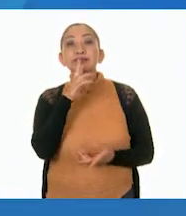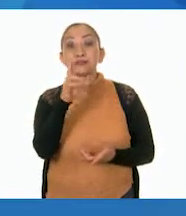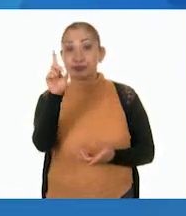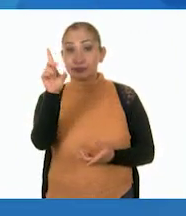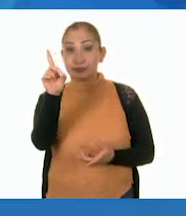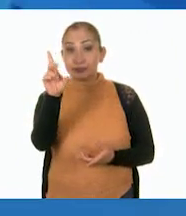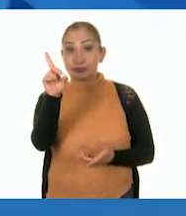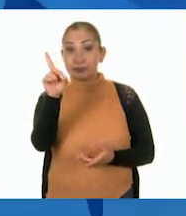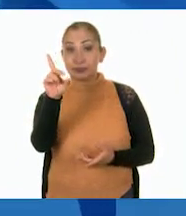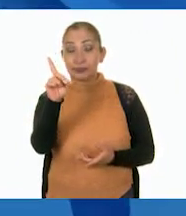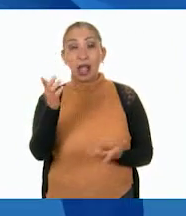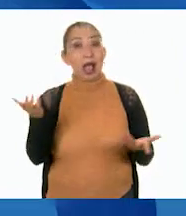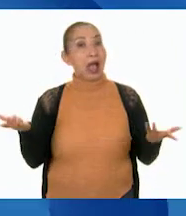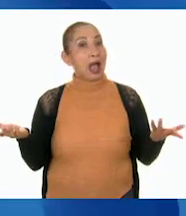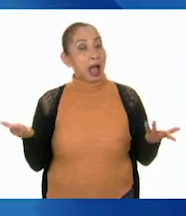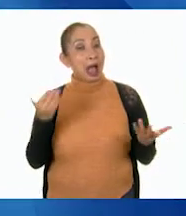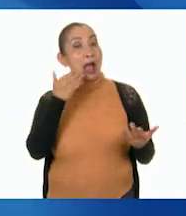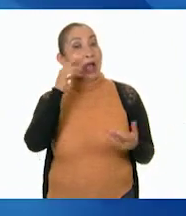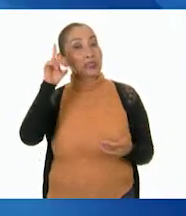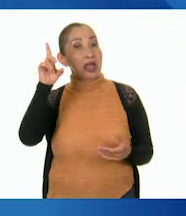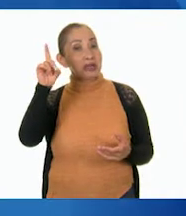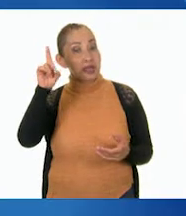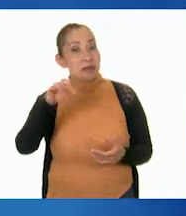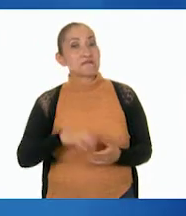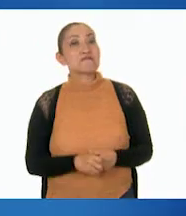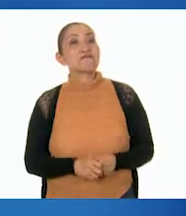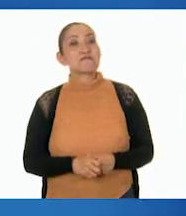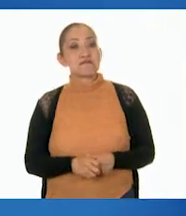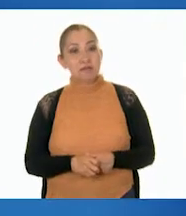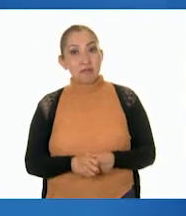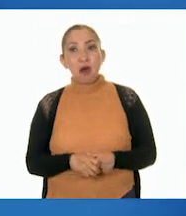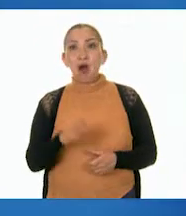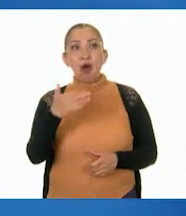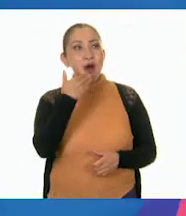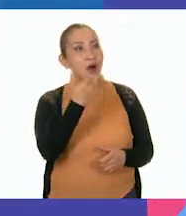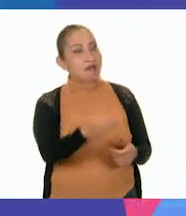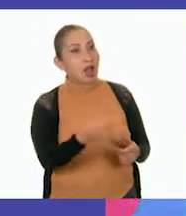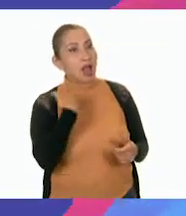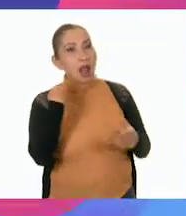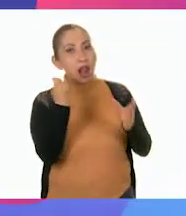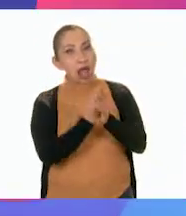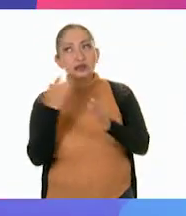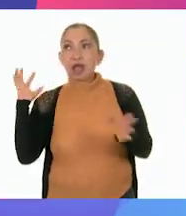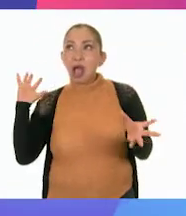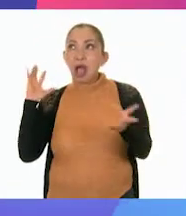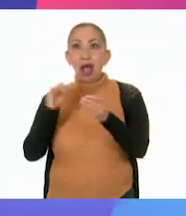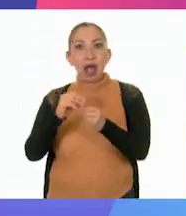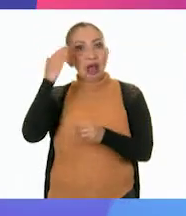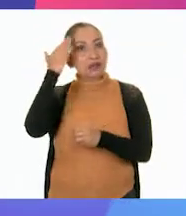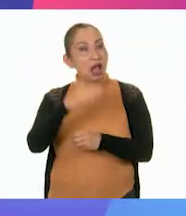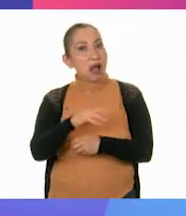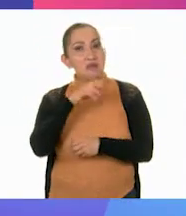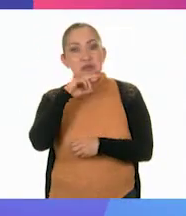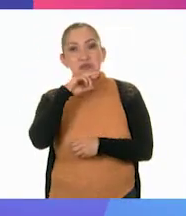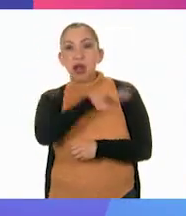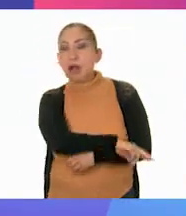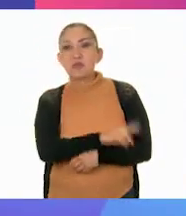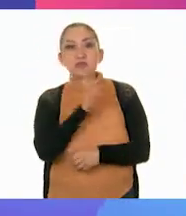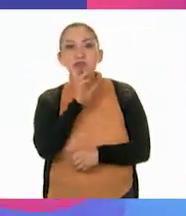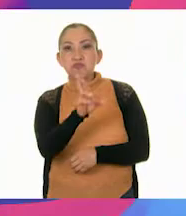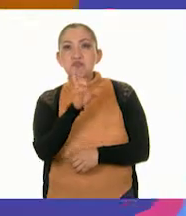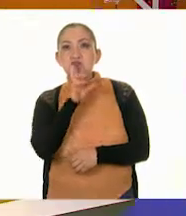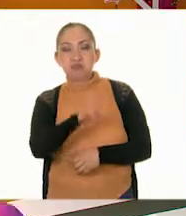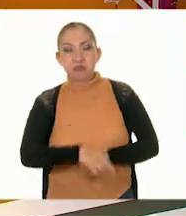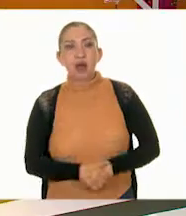¿30? Ok. ¡30! ¡Wow! Oigan, después de tantas clases, lo hacen súper bien, ¿eh?